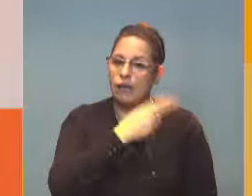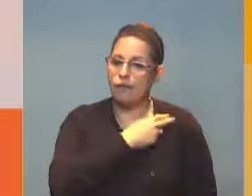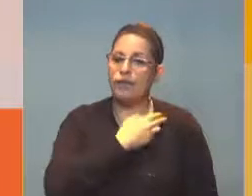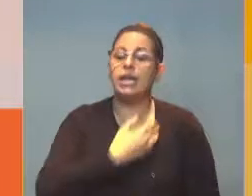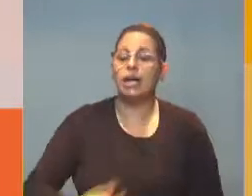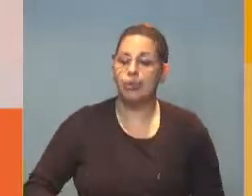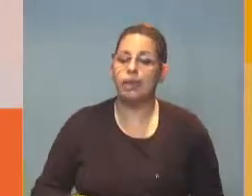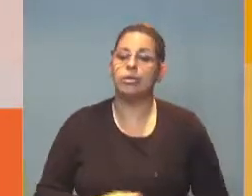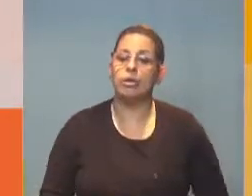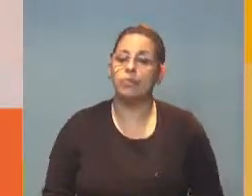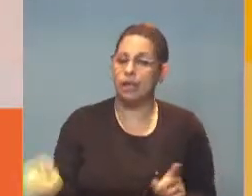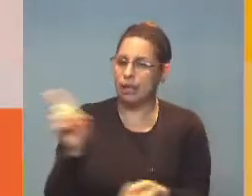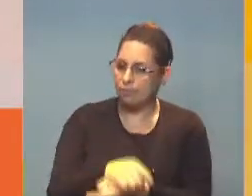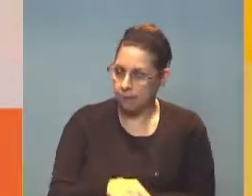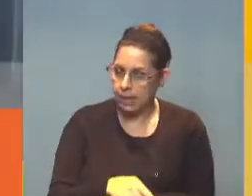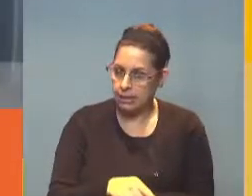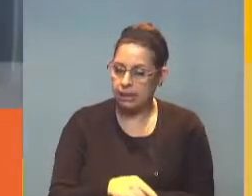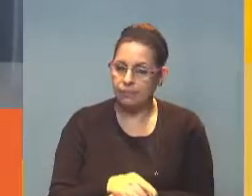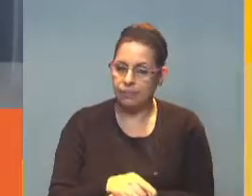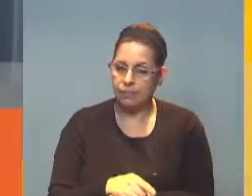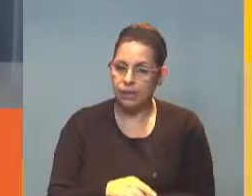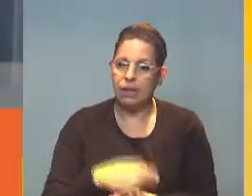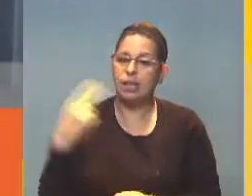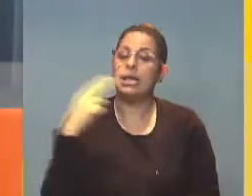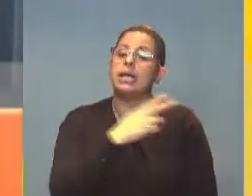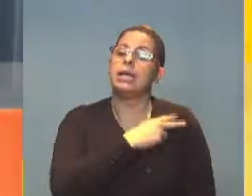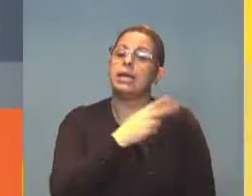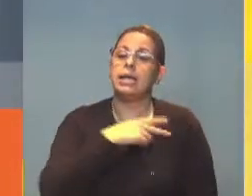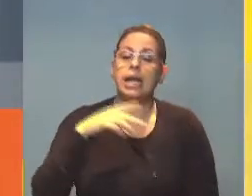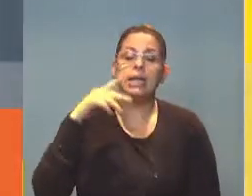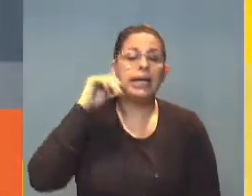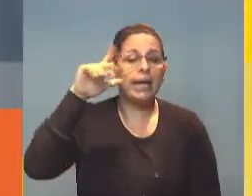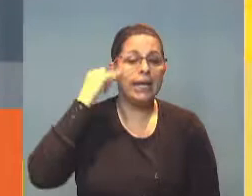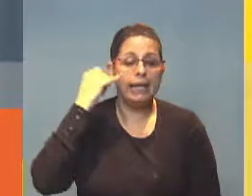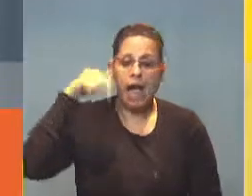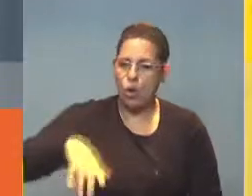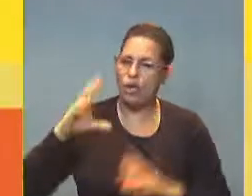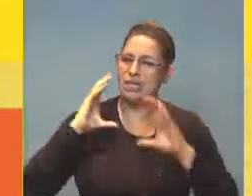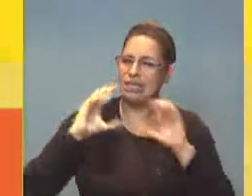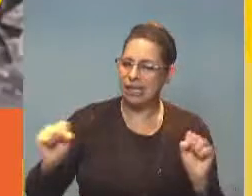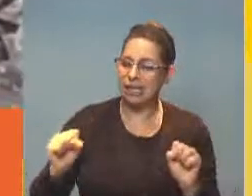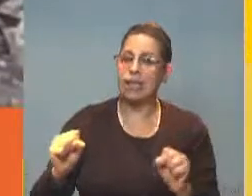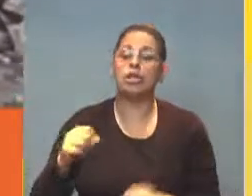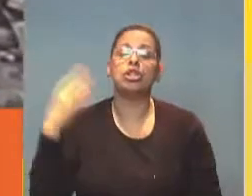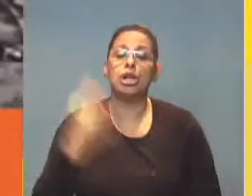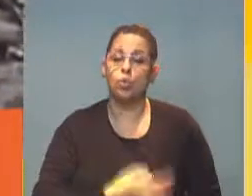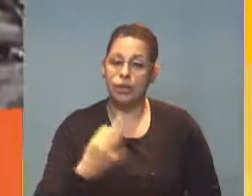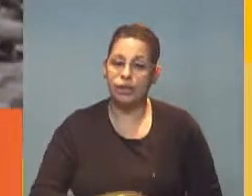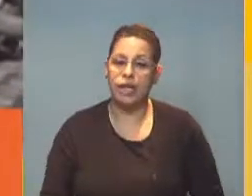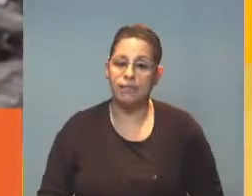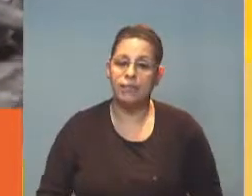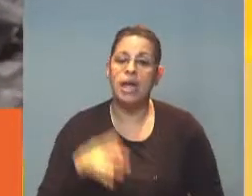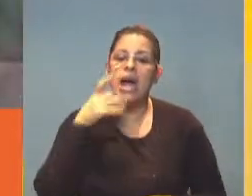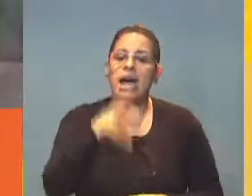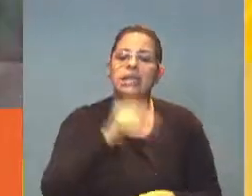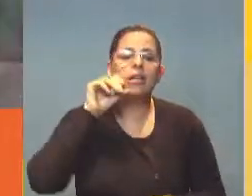gabinete. El reemplazante de Reince Priebus será el general John Kelly, actual secretario de Seguridad. Ataque de Boko Haram